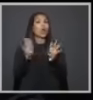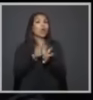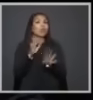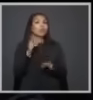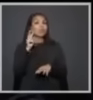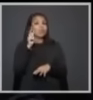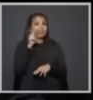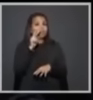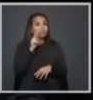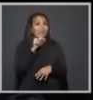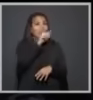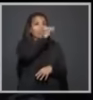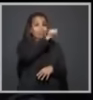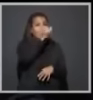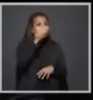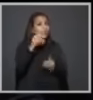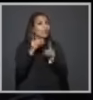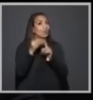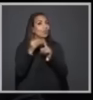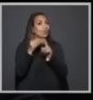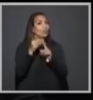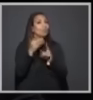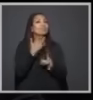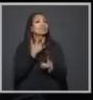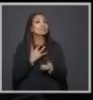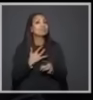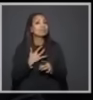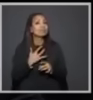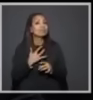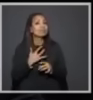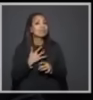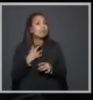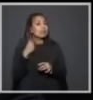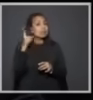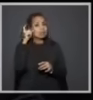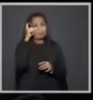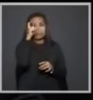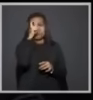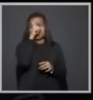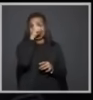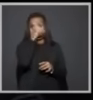esas zonas petroleras completamente en crisis.